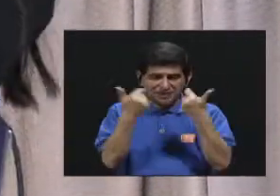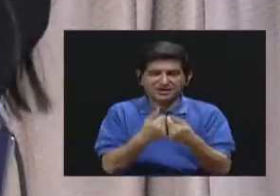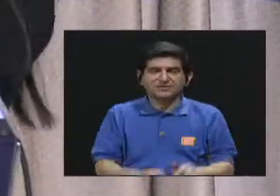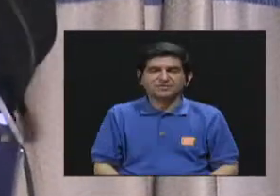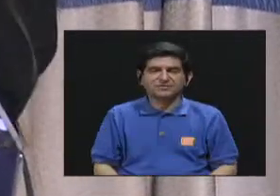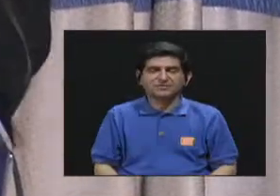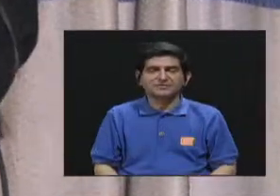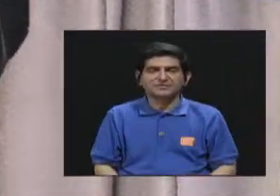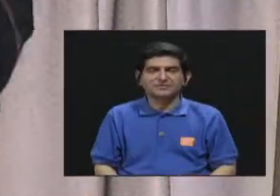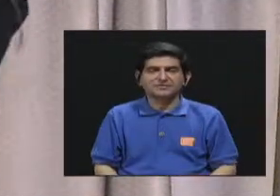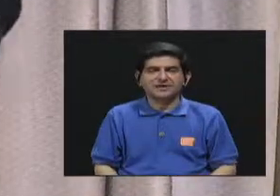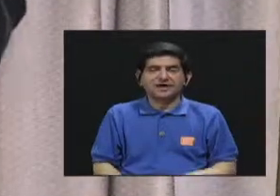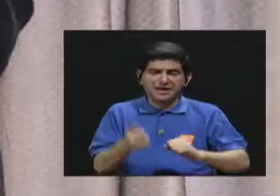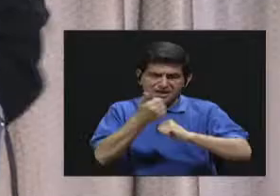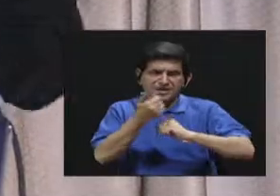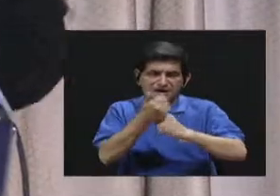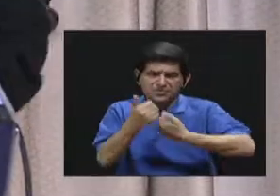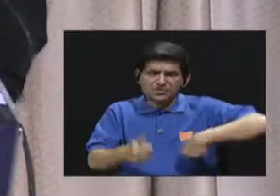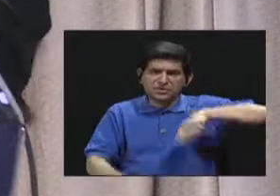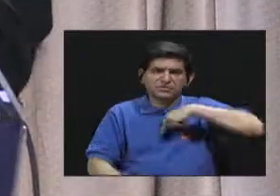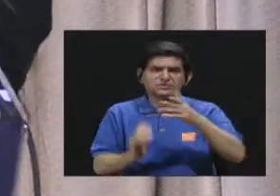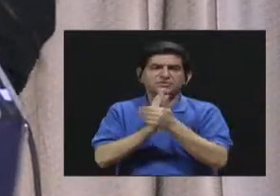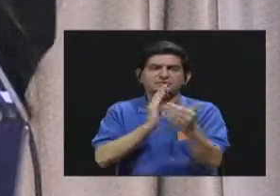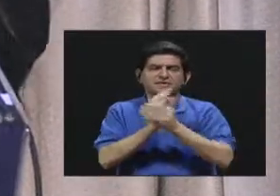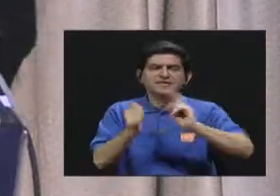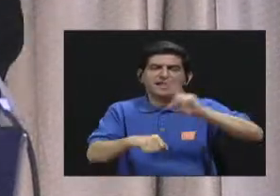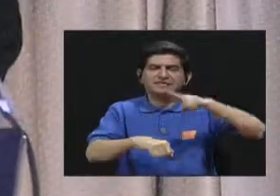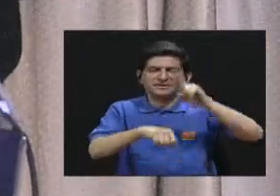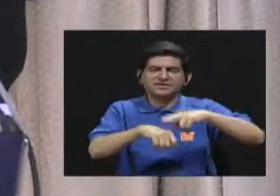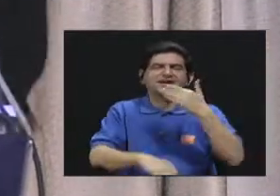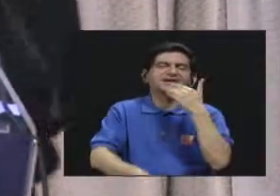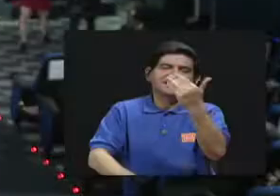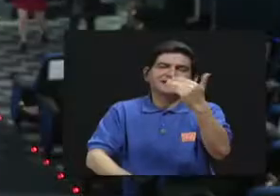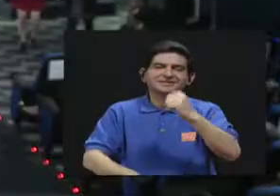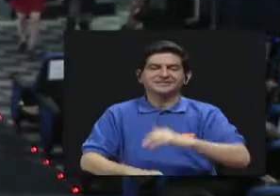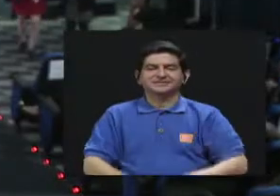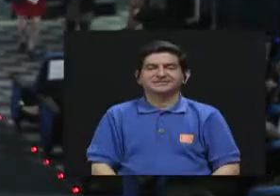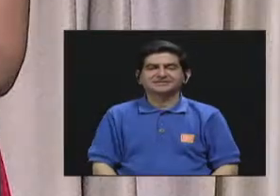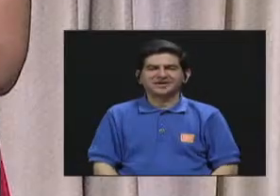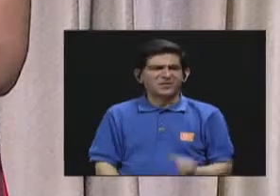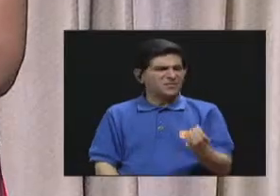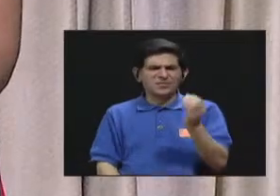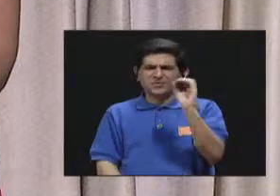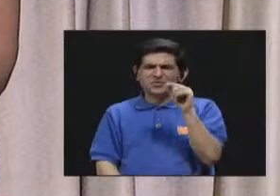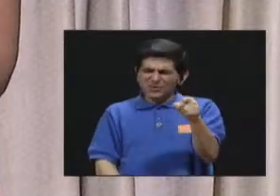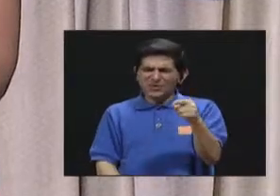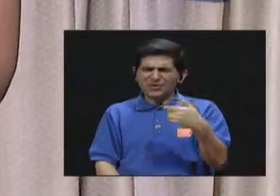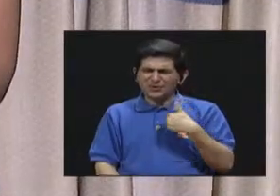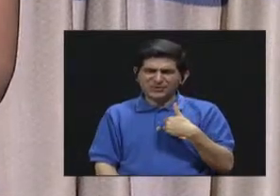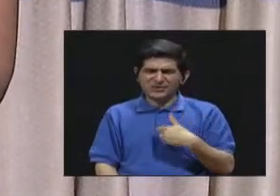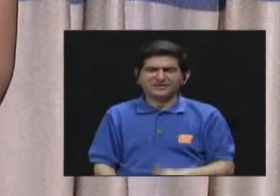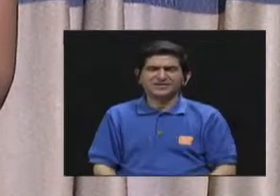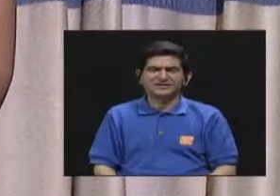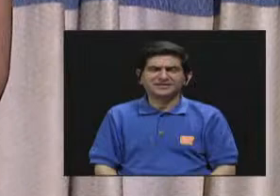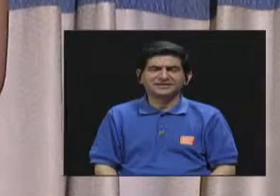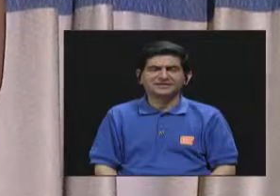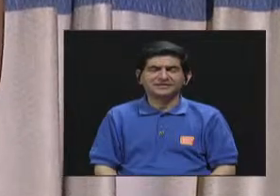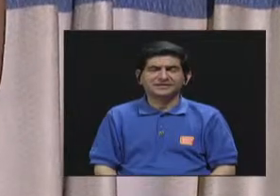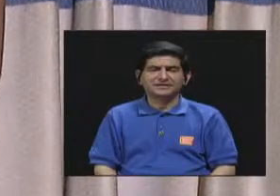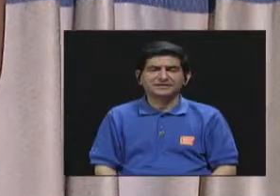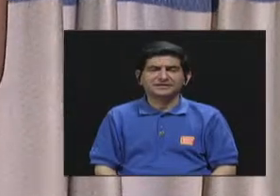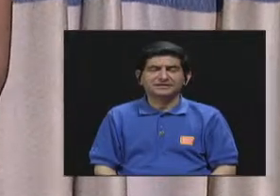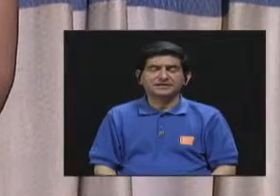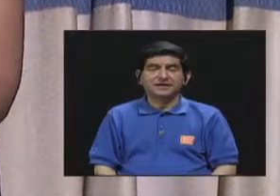los Wallners y apoyemos como el talento nacional. Gracias. Muy joven, mejor Nicole, cortometraje además. De animación